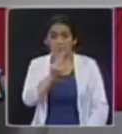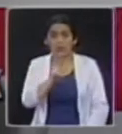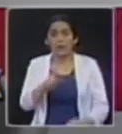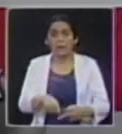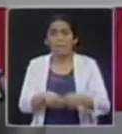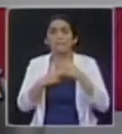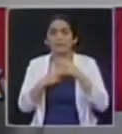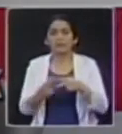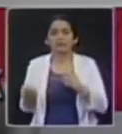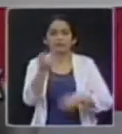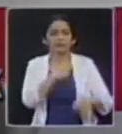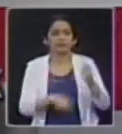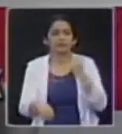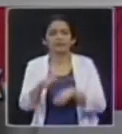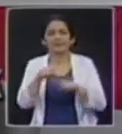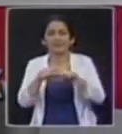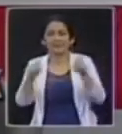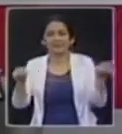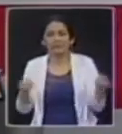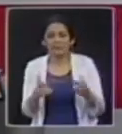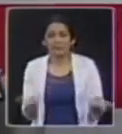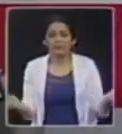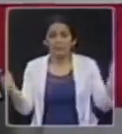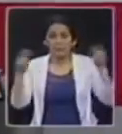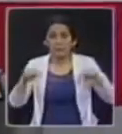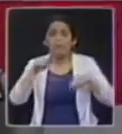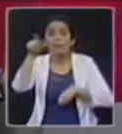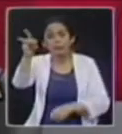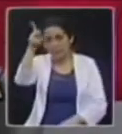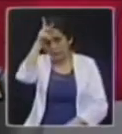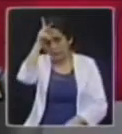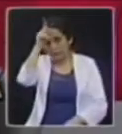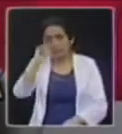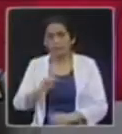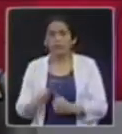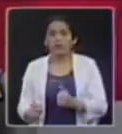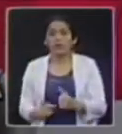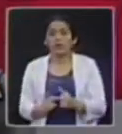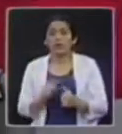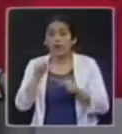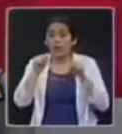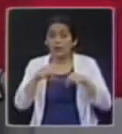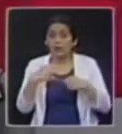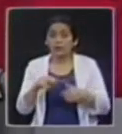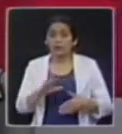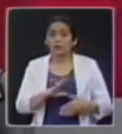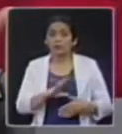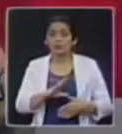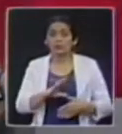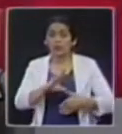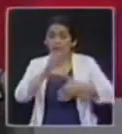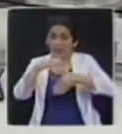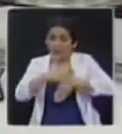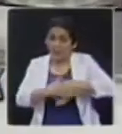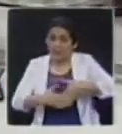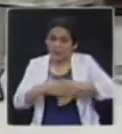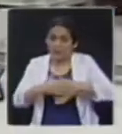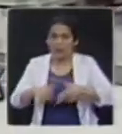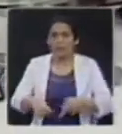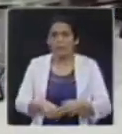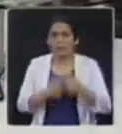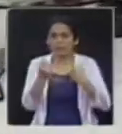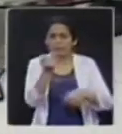años, como la primera fábrica de baterías en el Perú y la segunda en Sudamérica. ¿Cuál es la proyección de ustedes ahora que están acá en